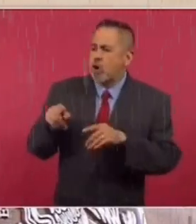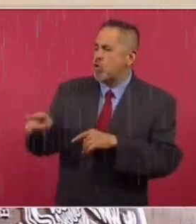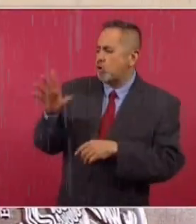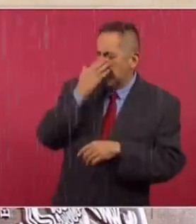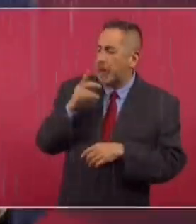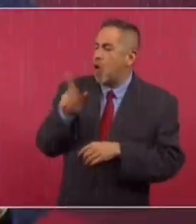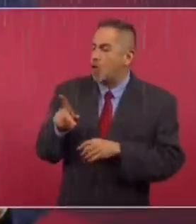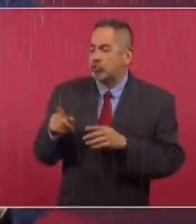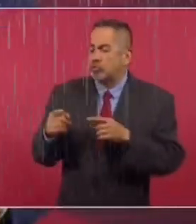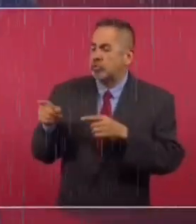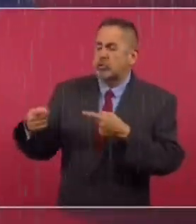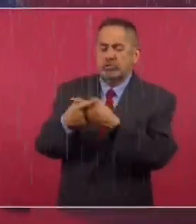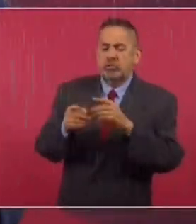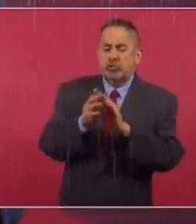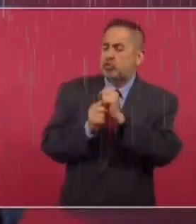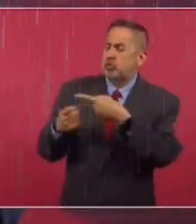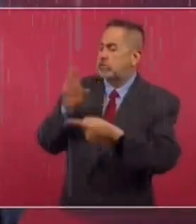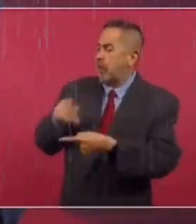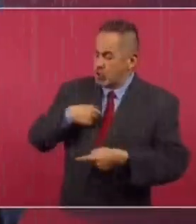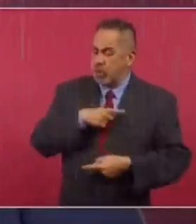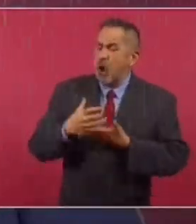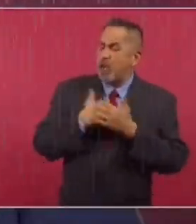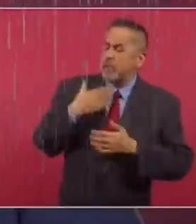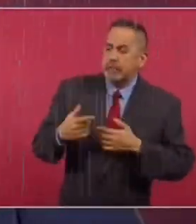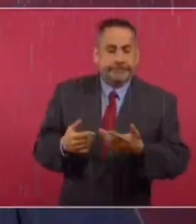presentar una controversia constitucional.